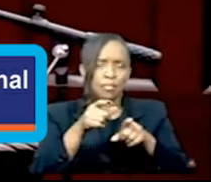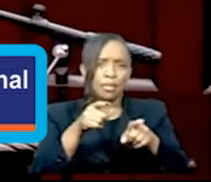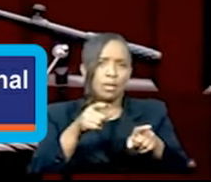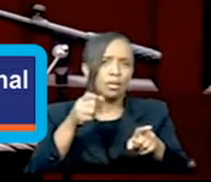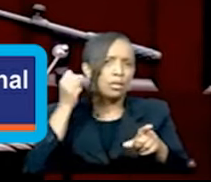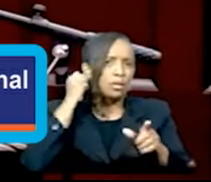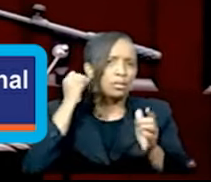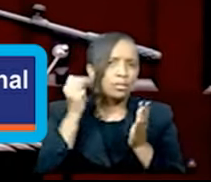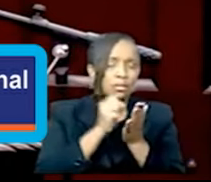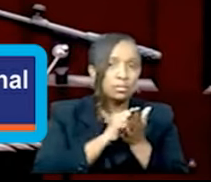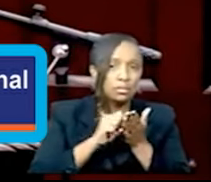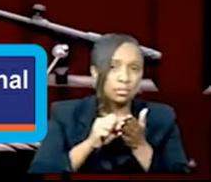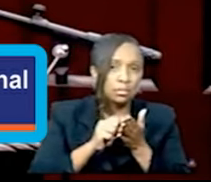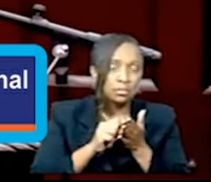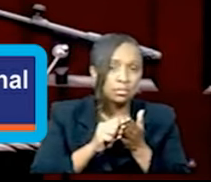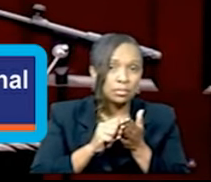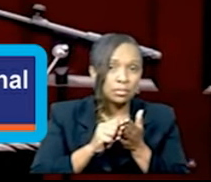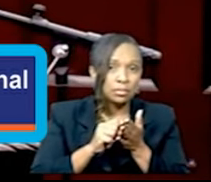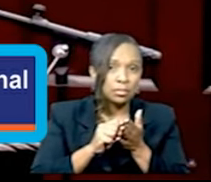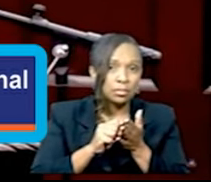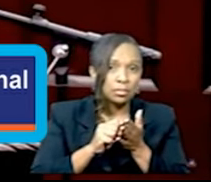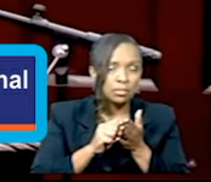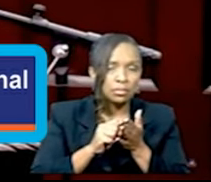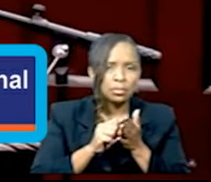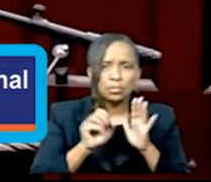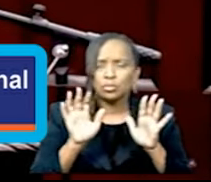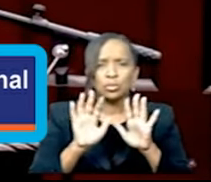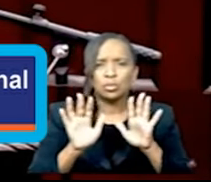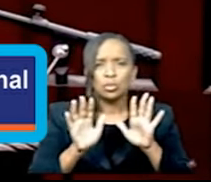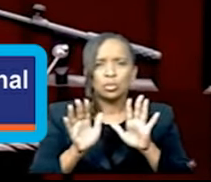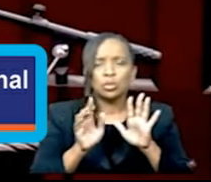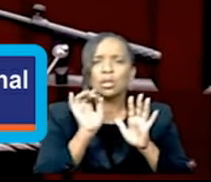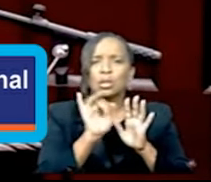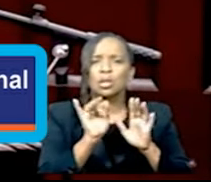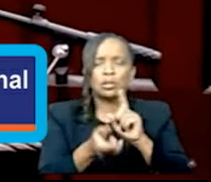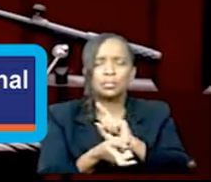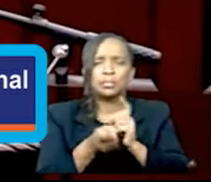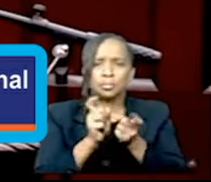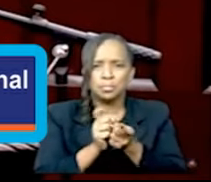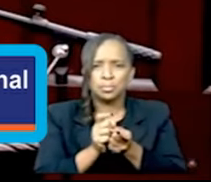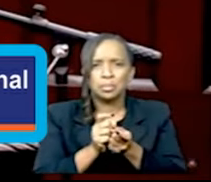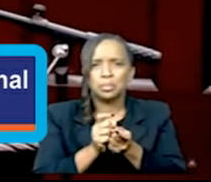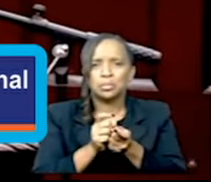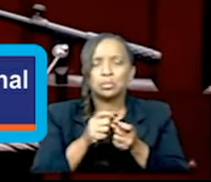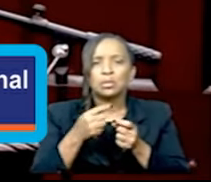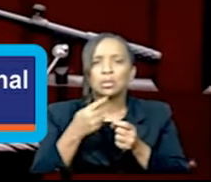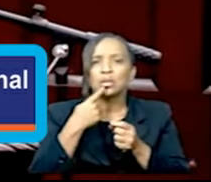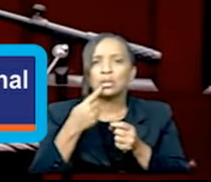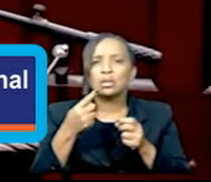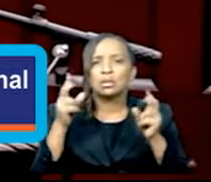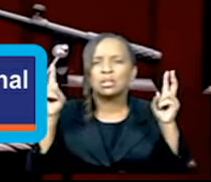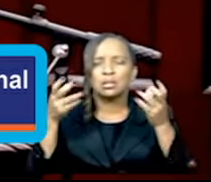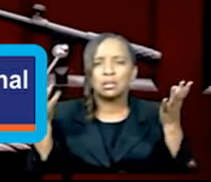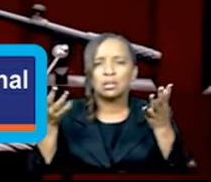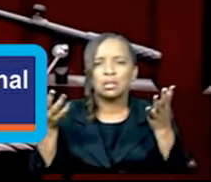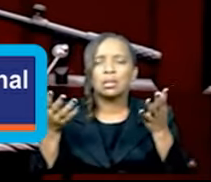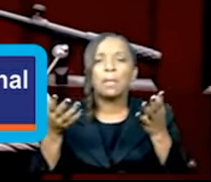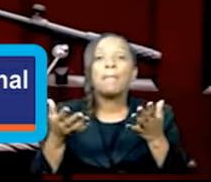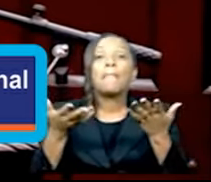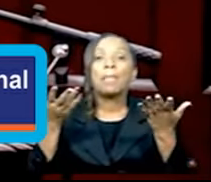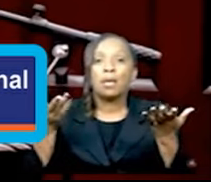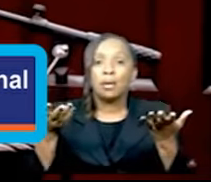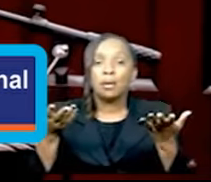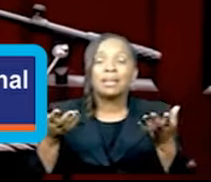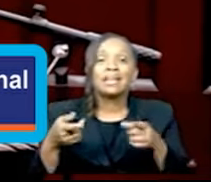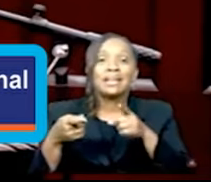eso, que exprese lo siguiente: el presidente del Tribunal Constitucional que funja como secretario.